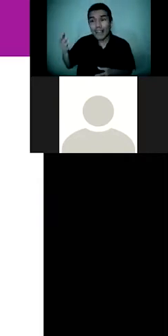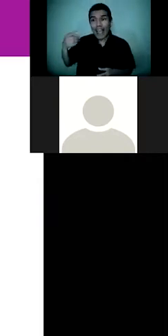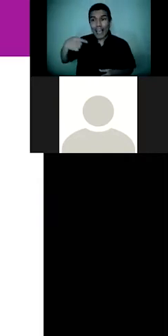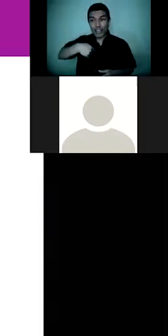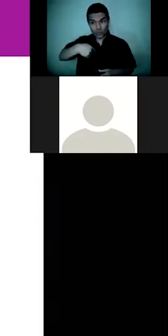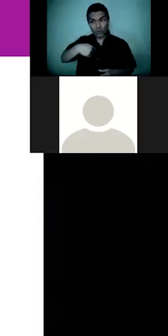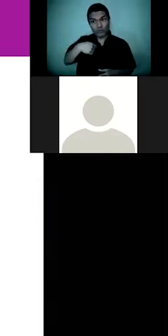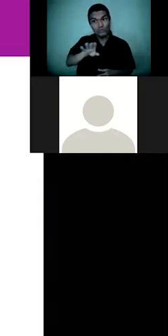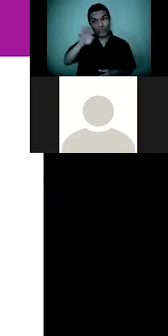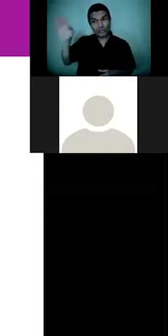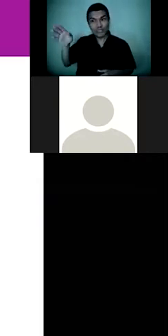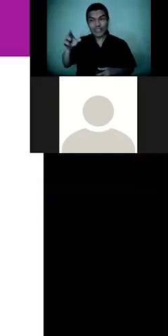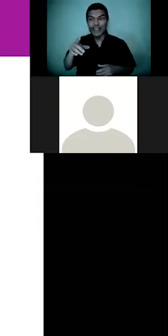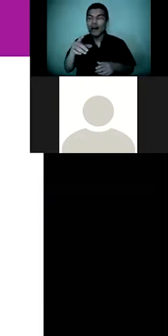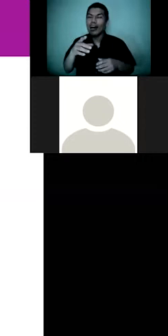señas.